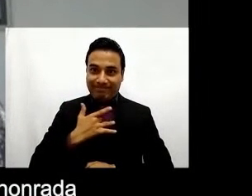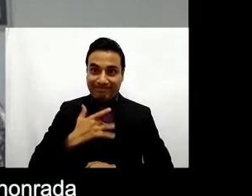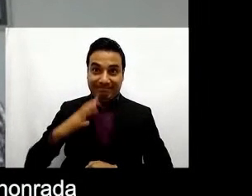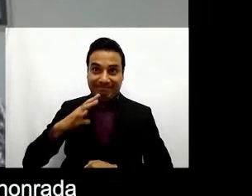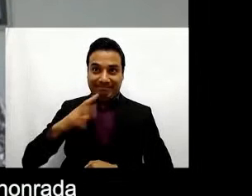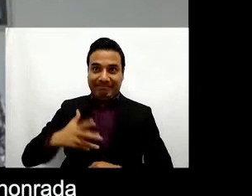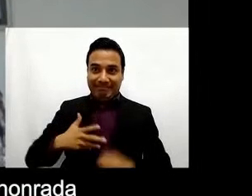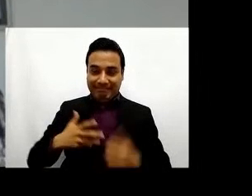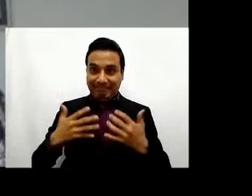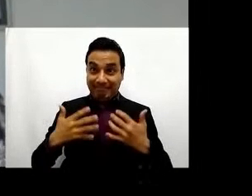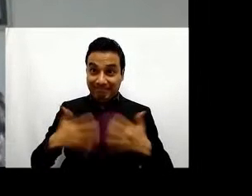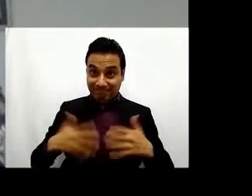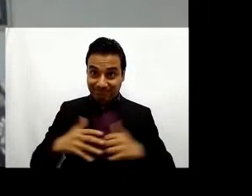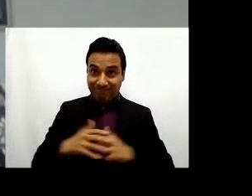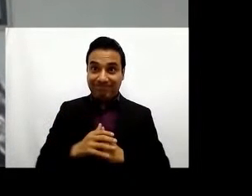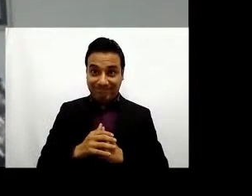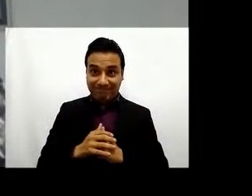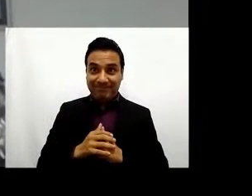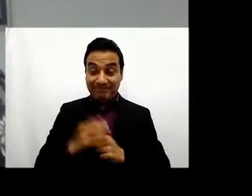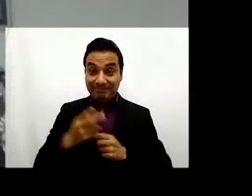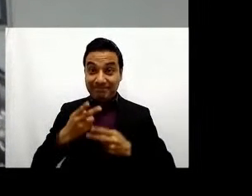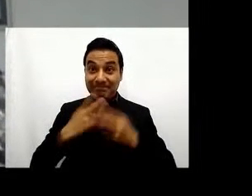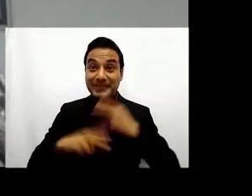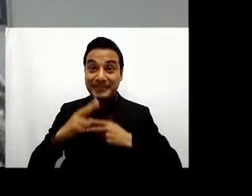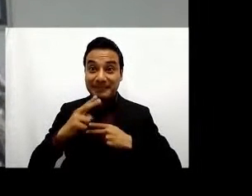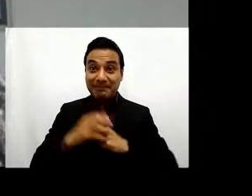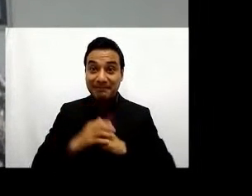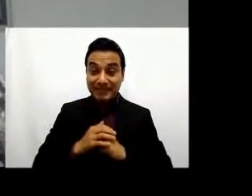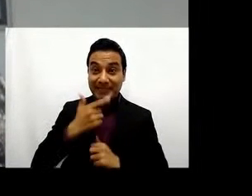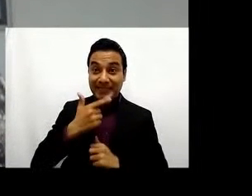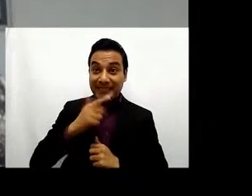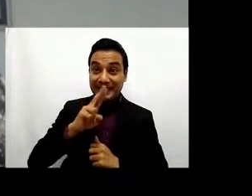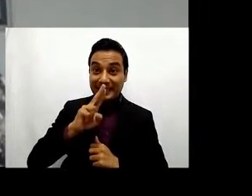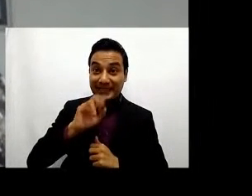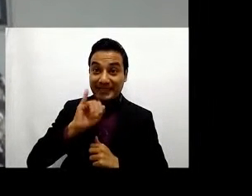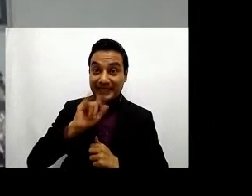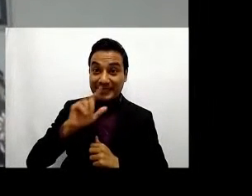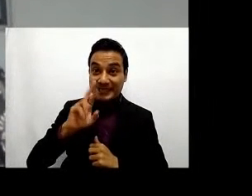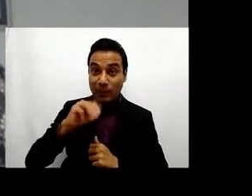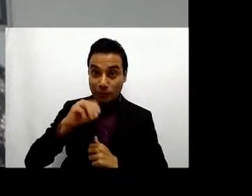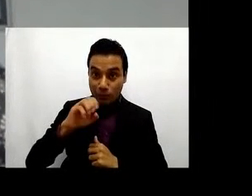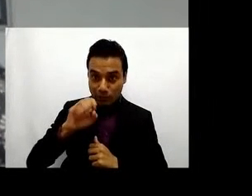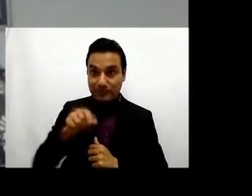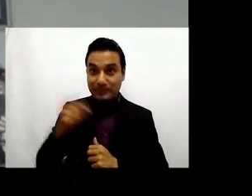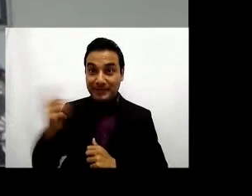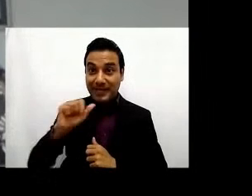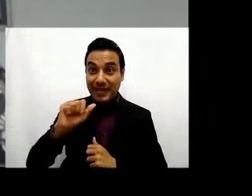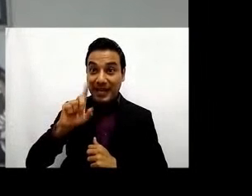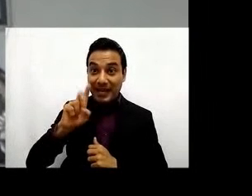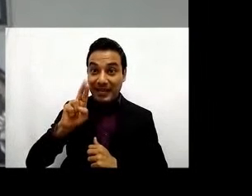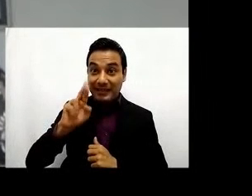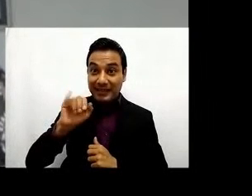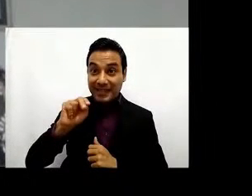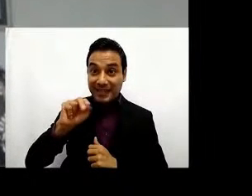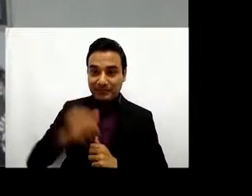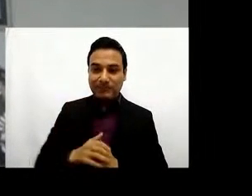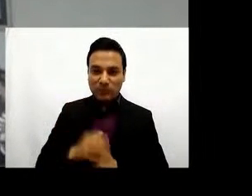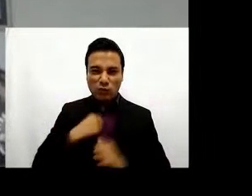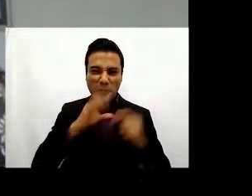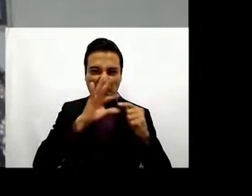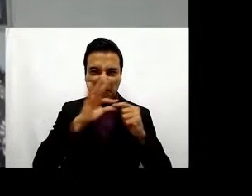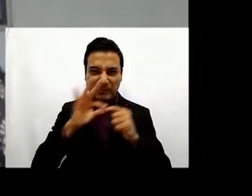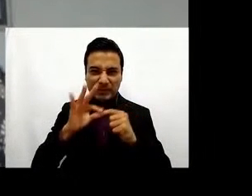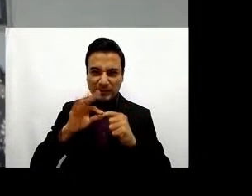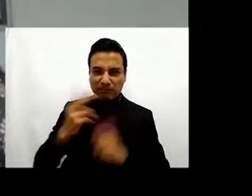poco abrumada de contar con la presencia de Guillermo y Adriana en este foro. Empezaré presentando un poquito de